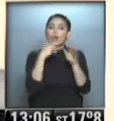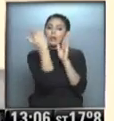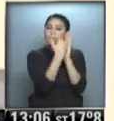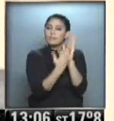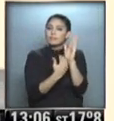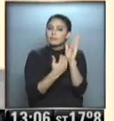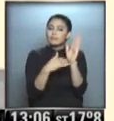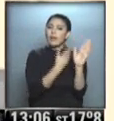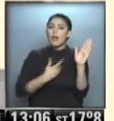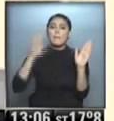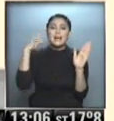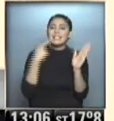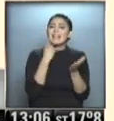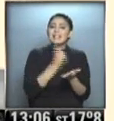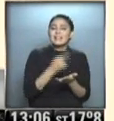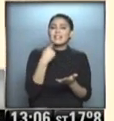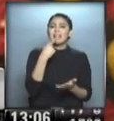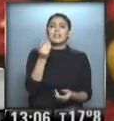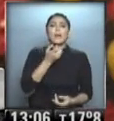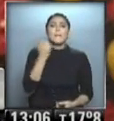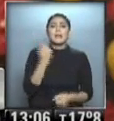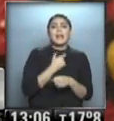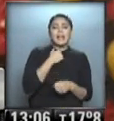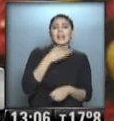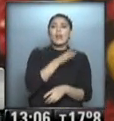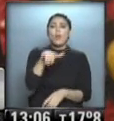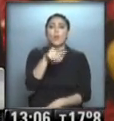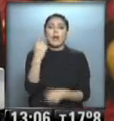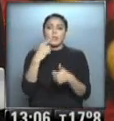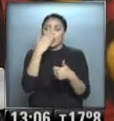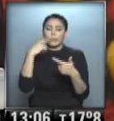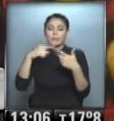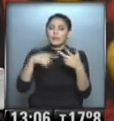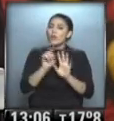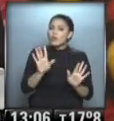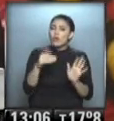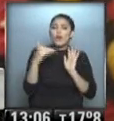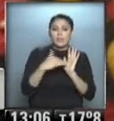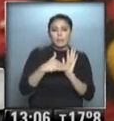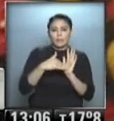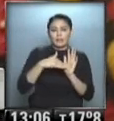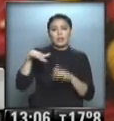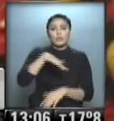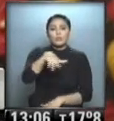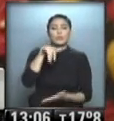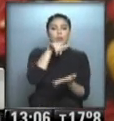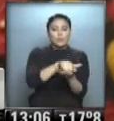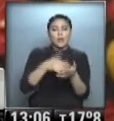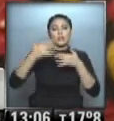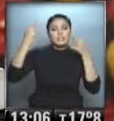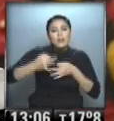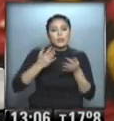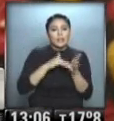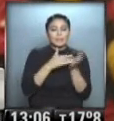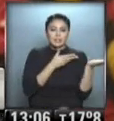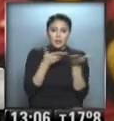no lo define la presidenta, si yo quiero ir a tal lugar, sino que se define en función de la ruta, las características del aeropuerto, la seguridad, los servicios que